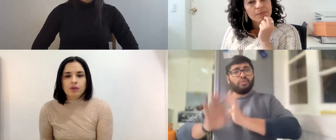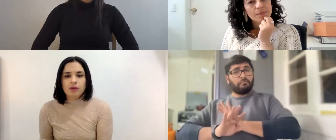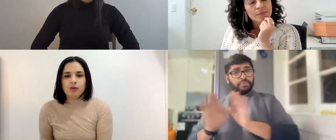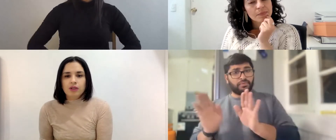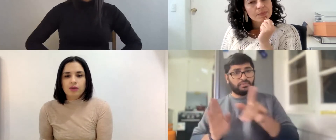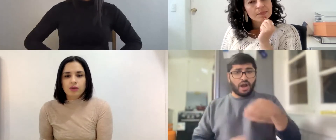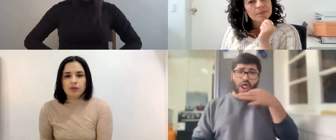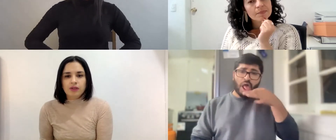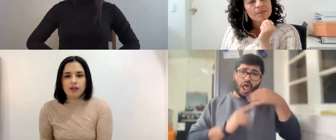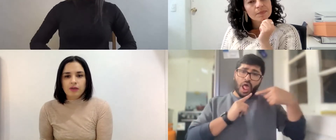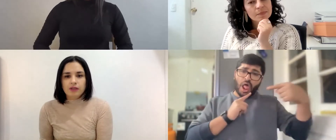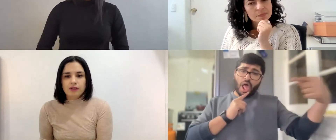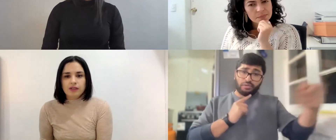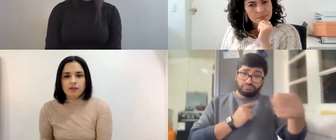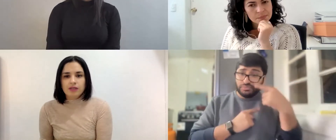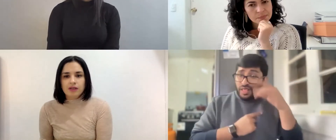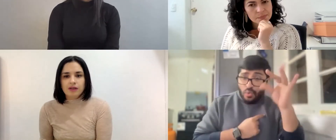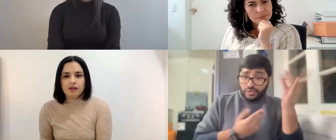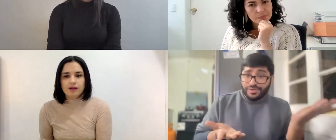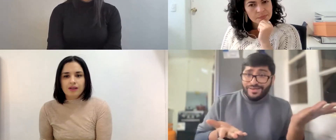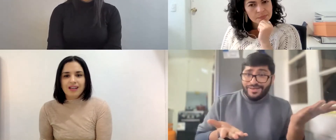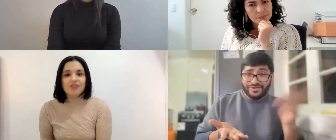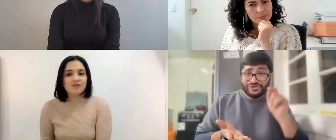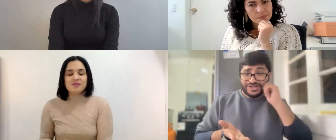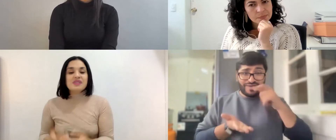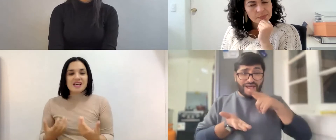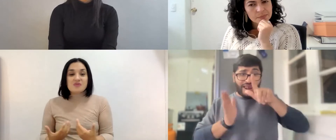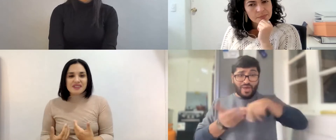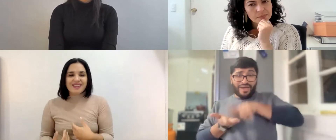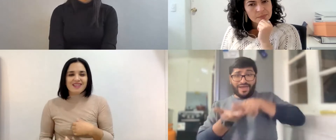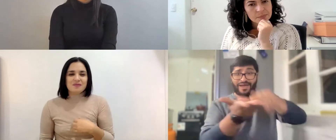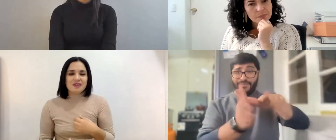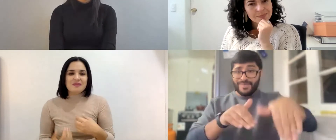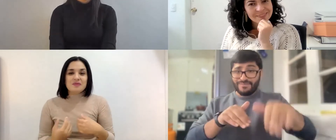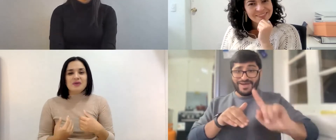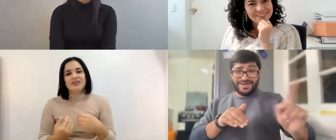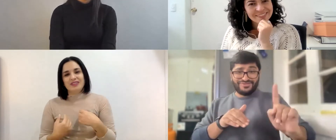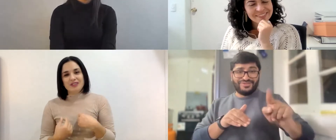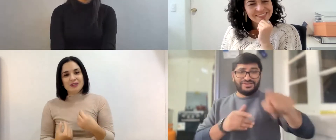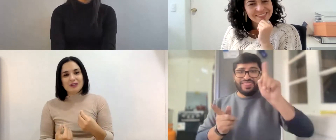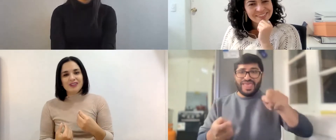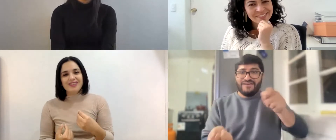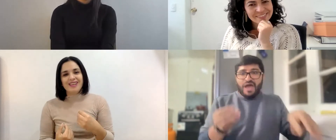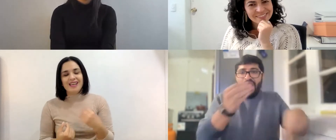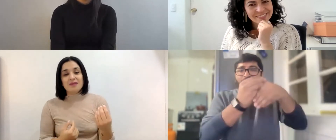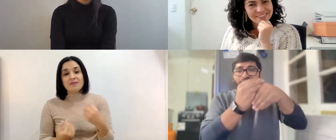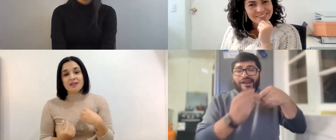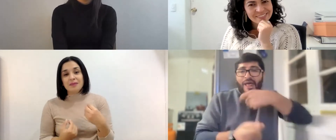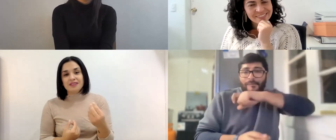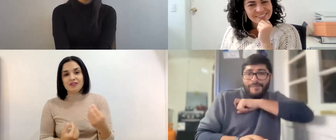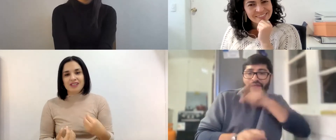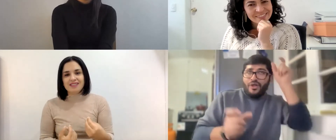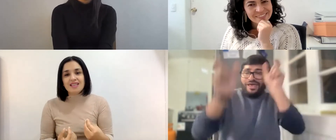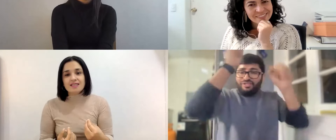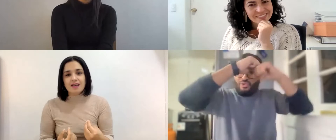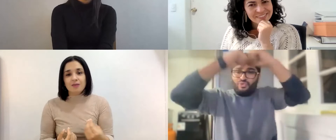yo por ejemplo me di cuenta que cuando empiezan la lengua de señas terminan, claro, se dan cuenta que, por ejemplo, Camila me está